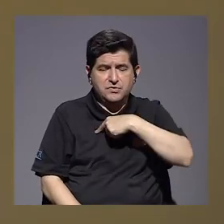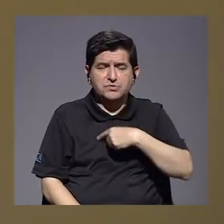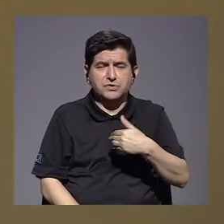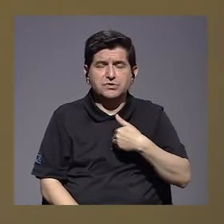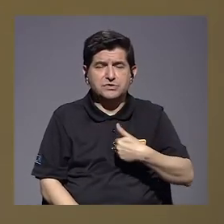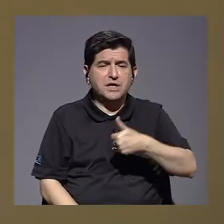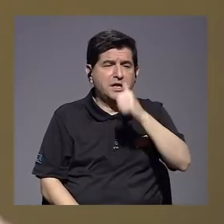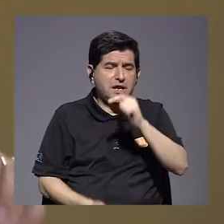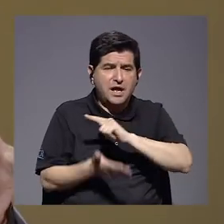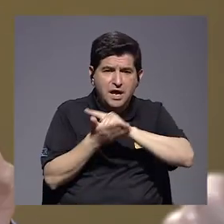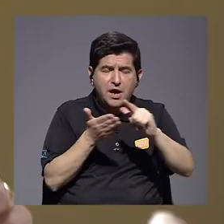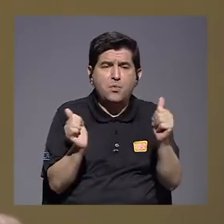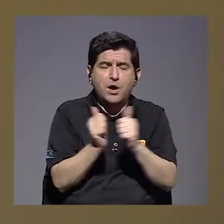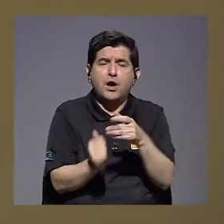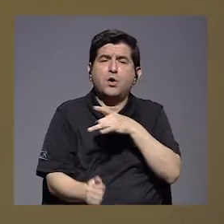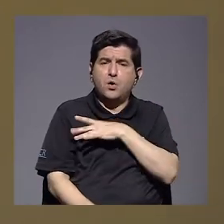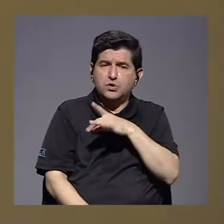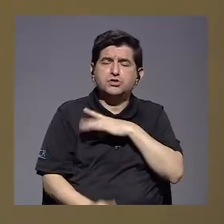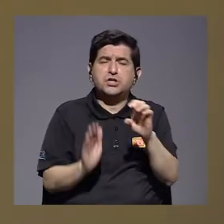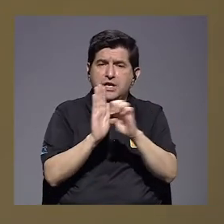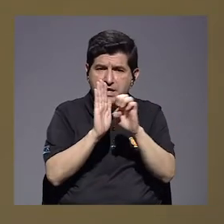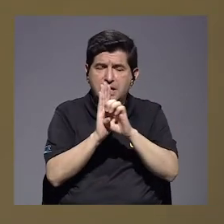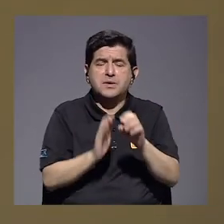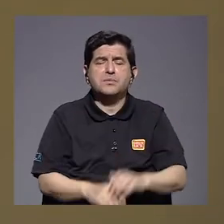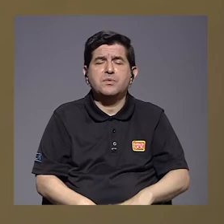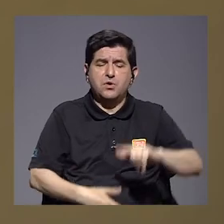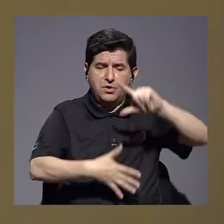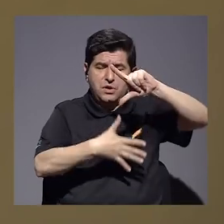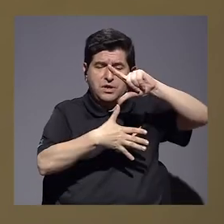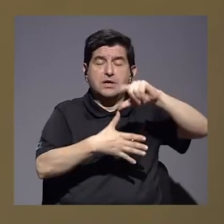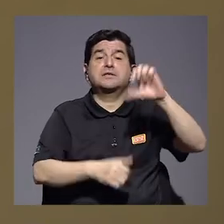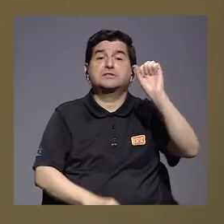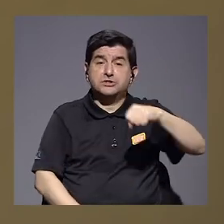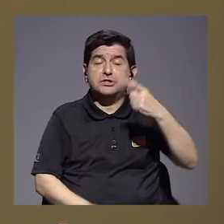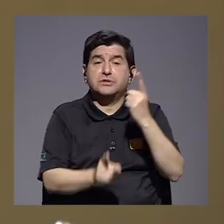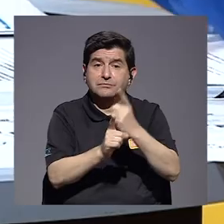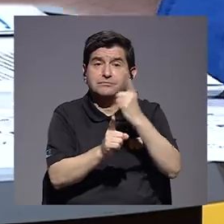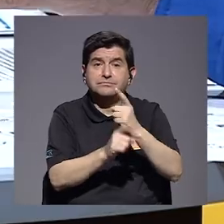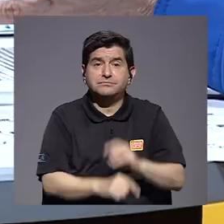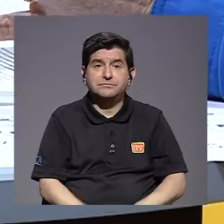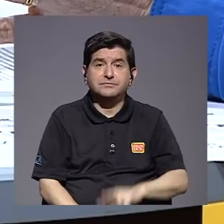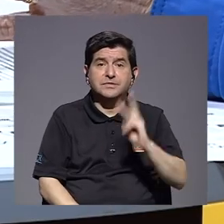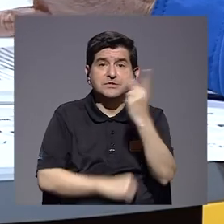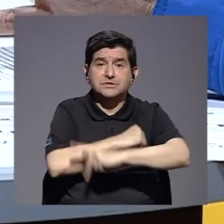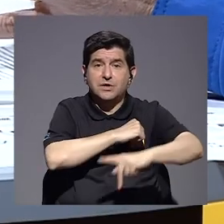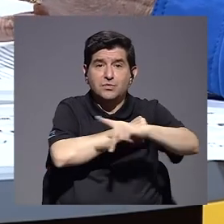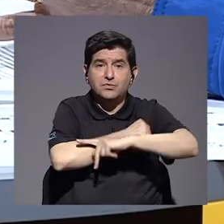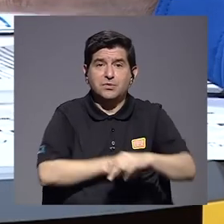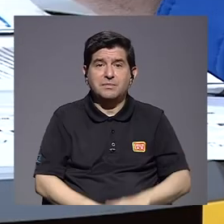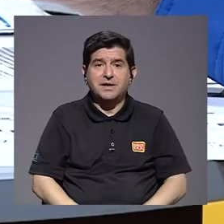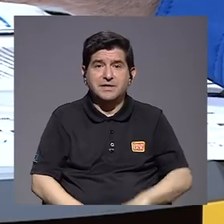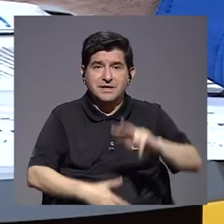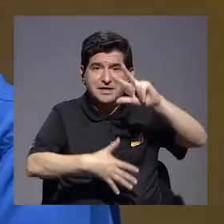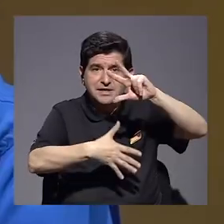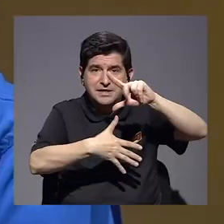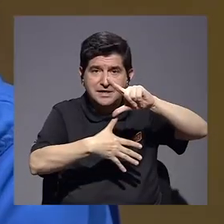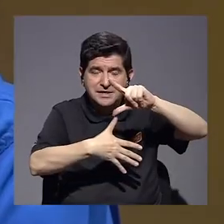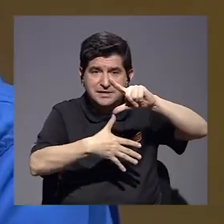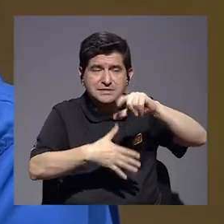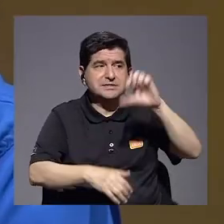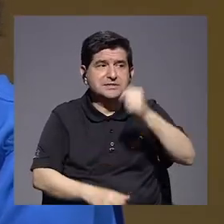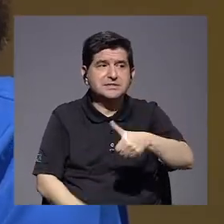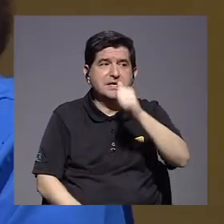agua potable junto con Chile, somos un ejemplo para toda América Latina. Exacto, el segundo país en América Latina que sí da